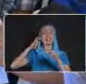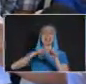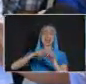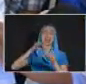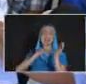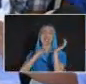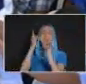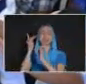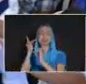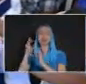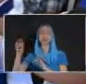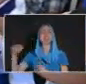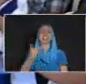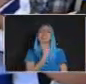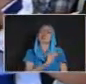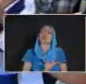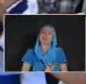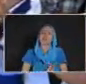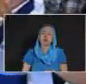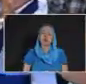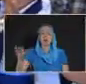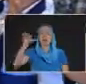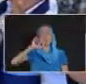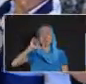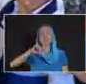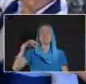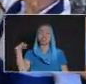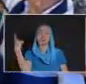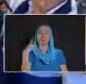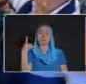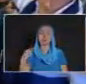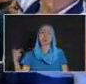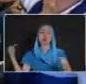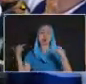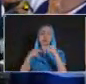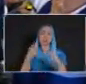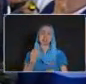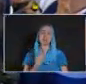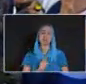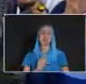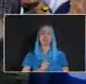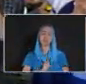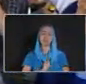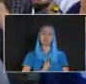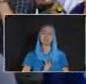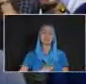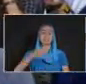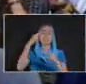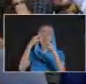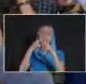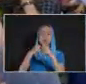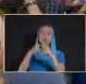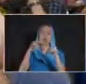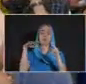soportó la hostilidad de los pecadores contra sí mismo. En el nombre poderoso de Jesús,